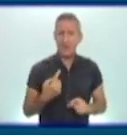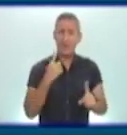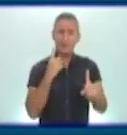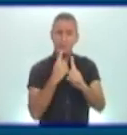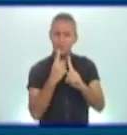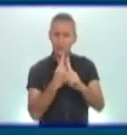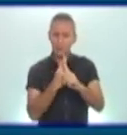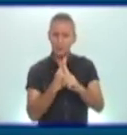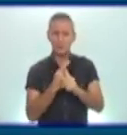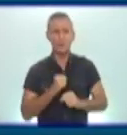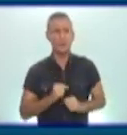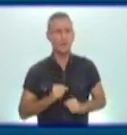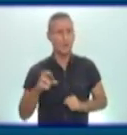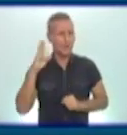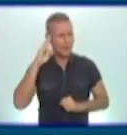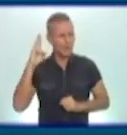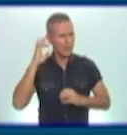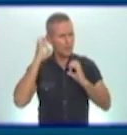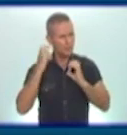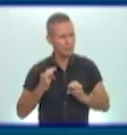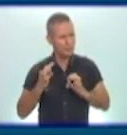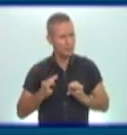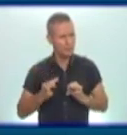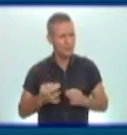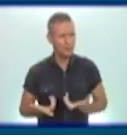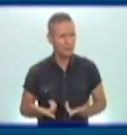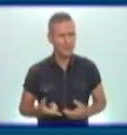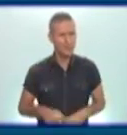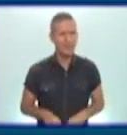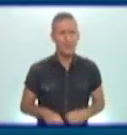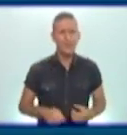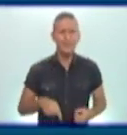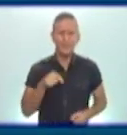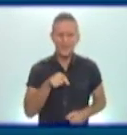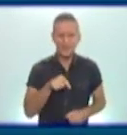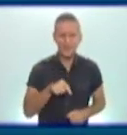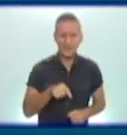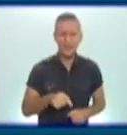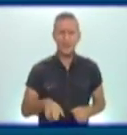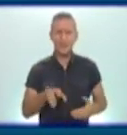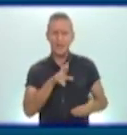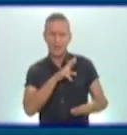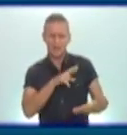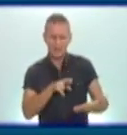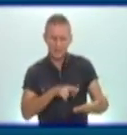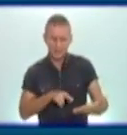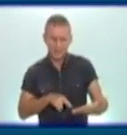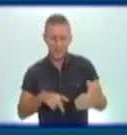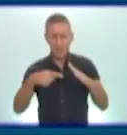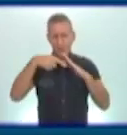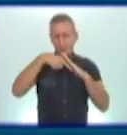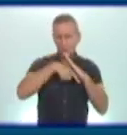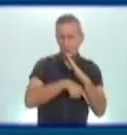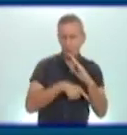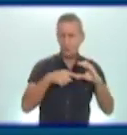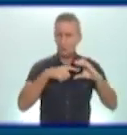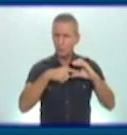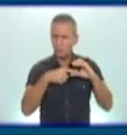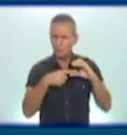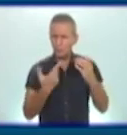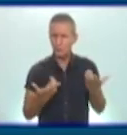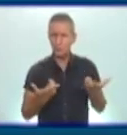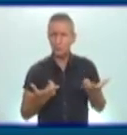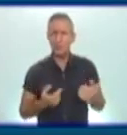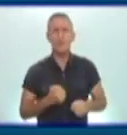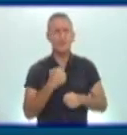televisivas, recordando siempre que están dedicadas a repasar, a profundizar los contenidos que se